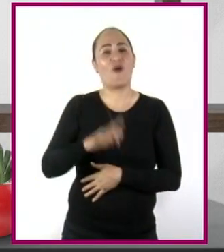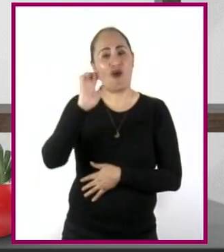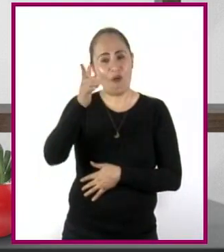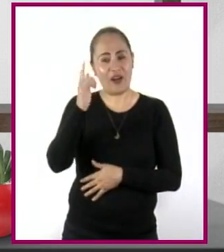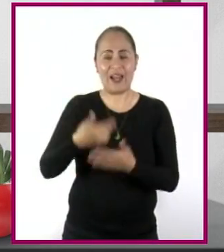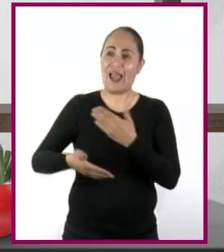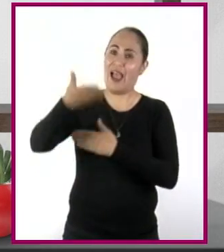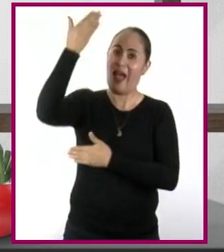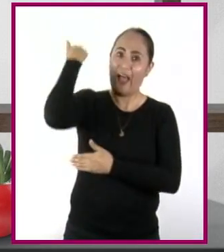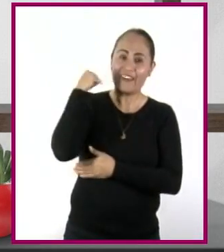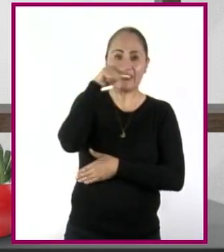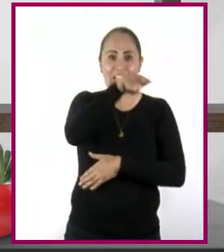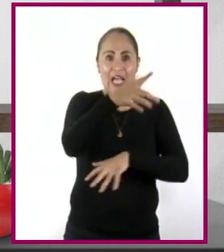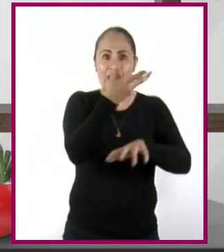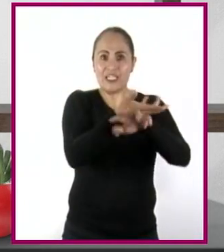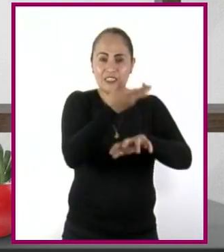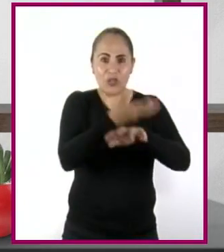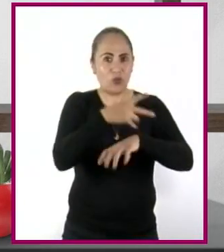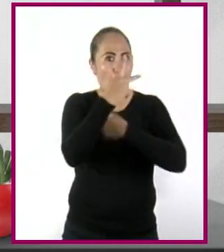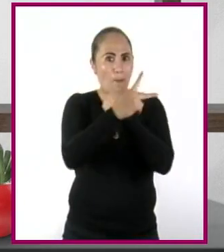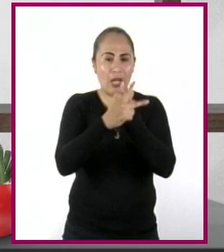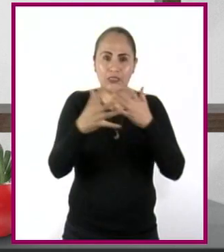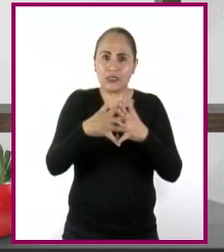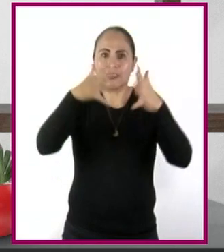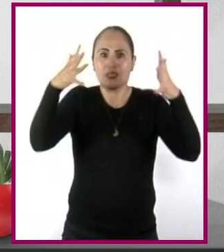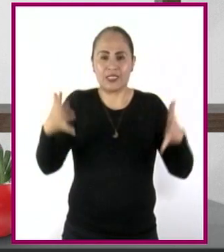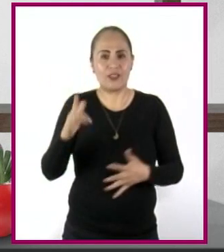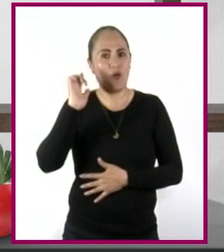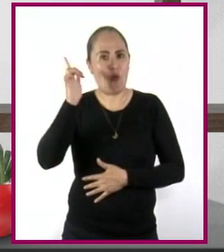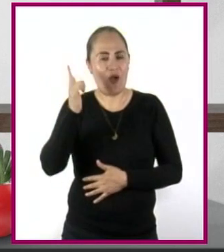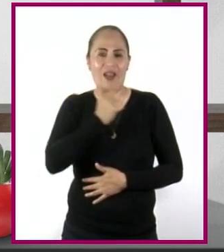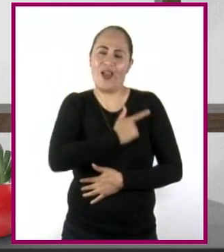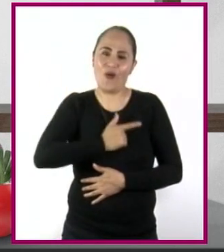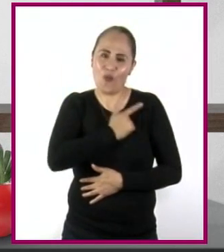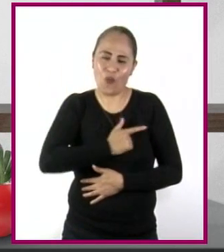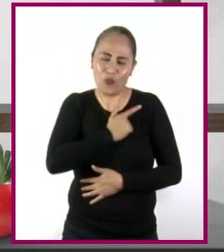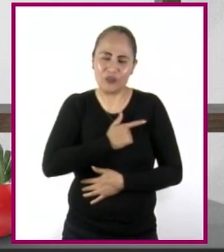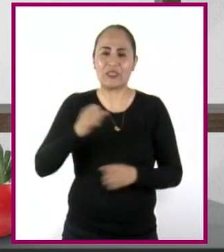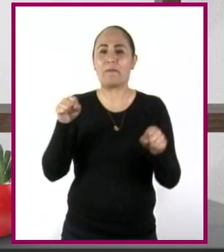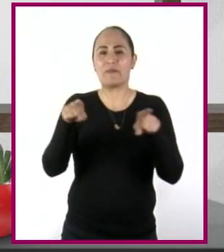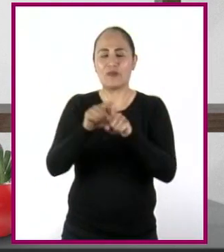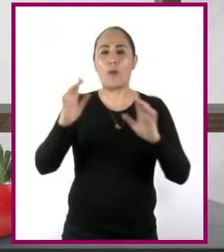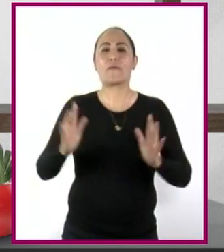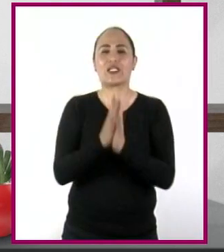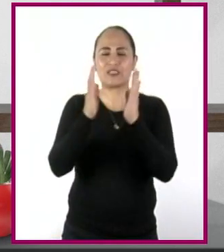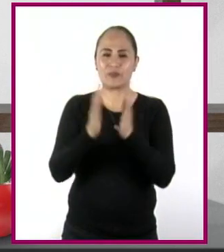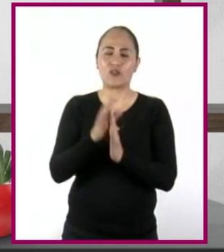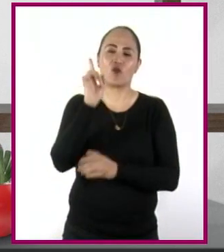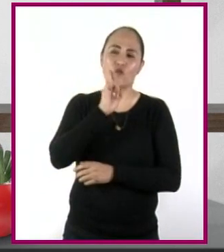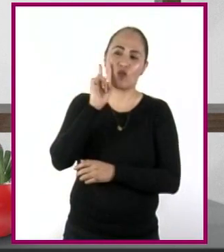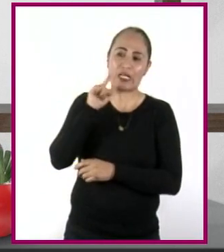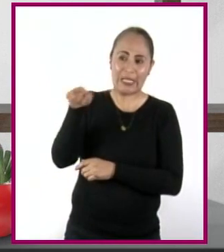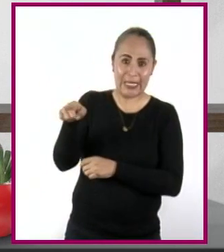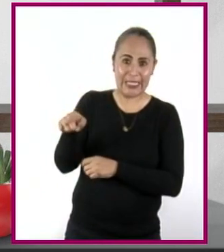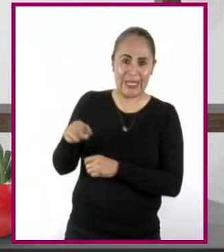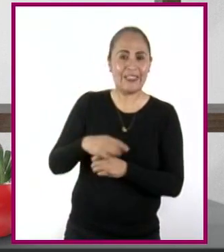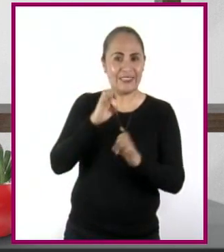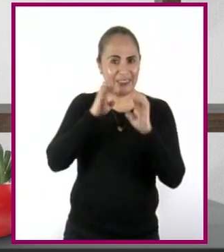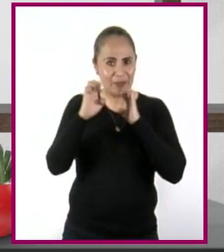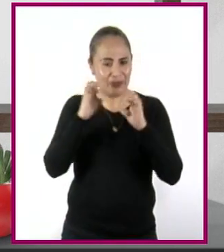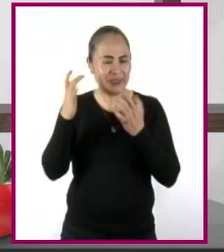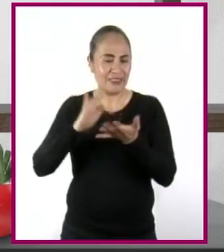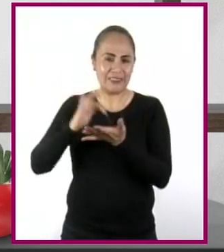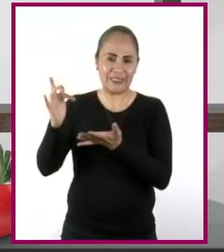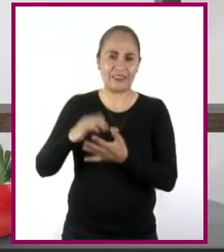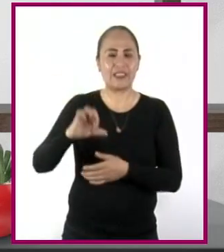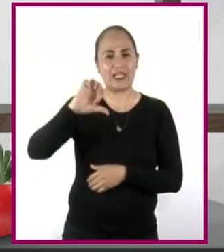pasado de una superpotencia económica haya sido de su agrado y agradecemos la participación de nuestra invitada. Recuerden que Jóvenes en TV